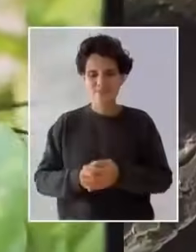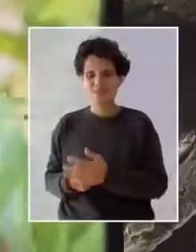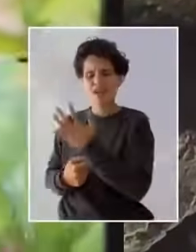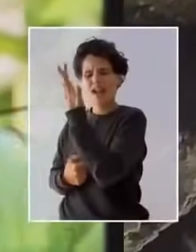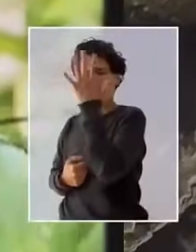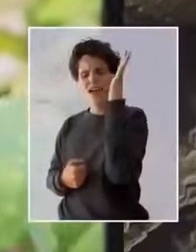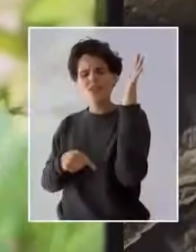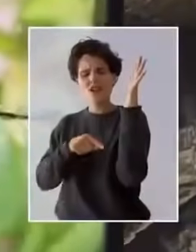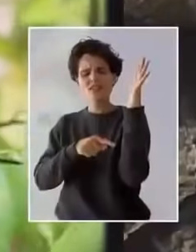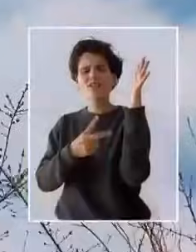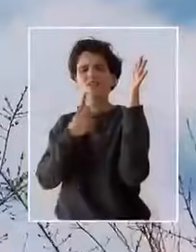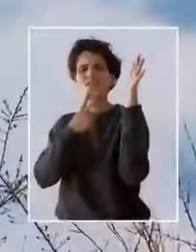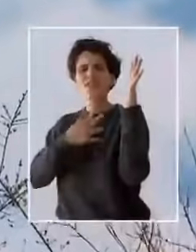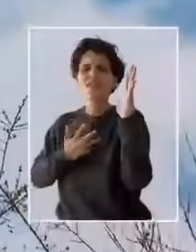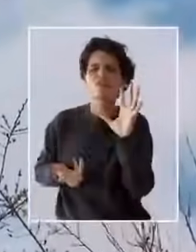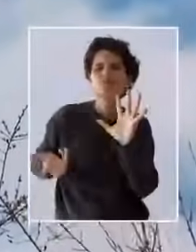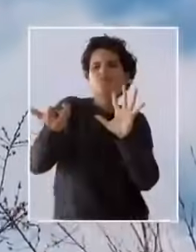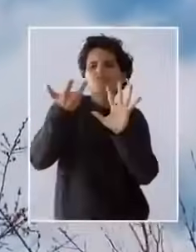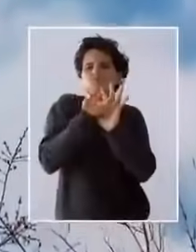Árboles que sostienen la vida.